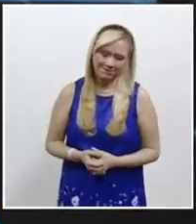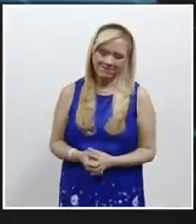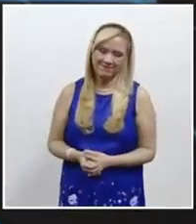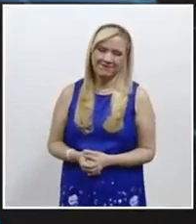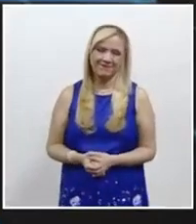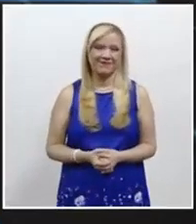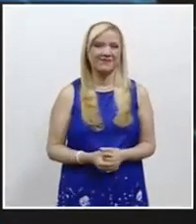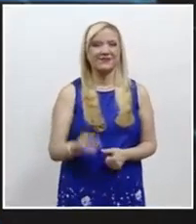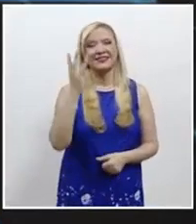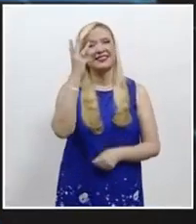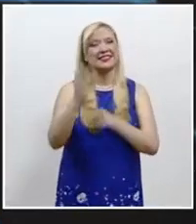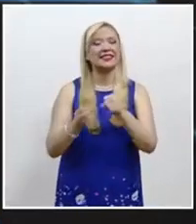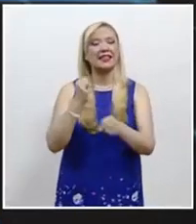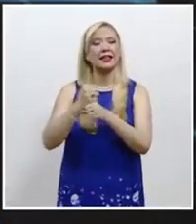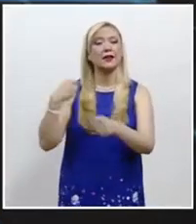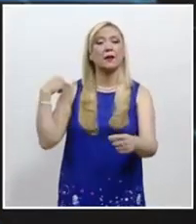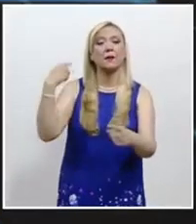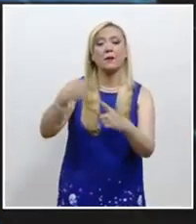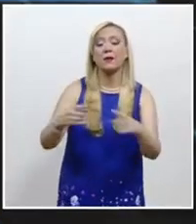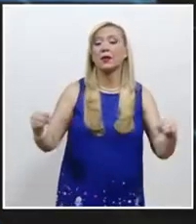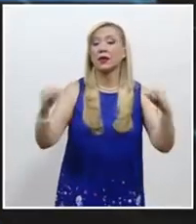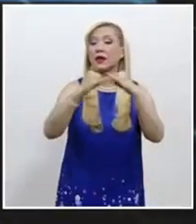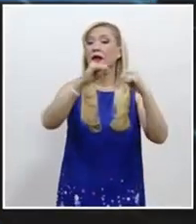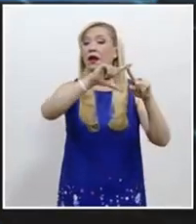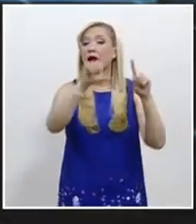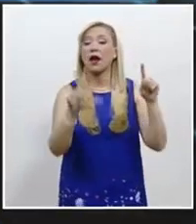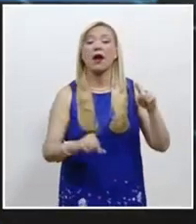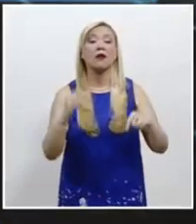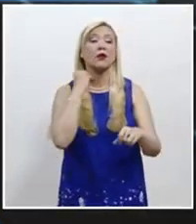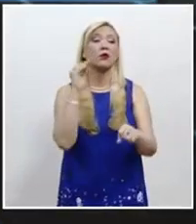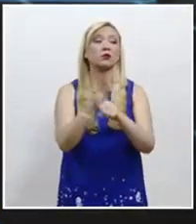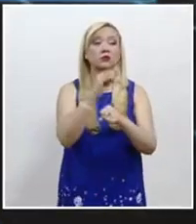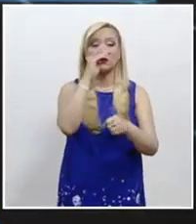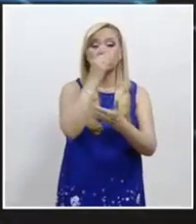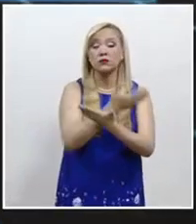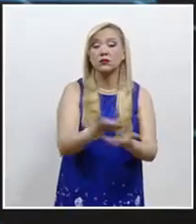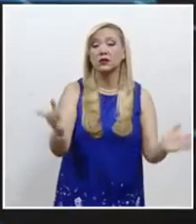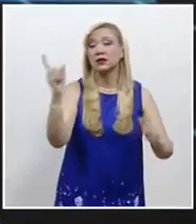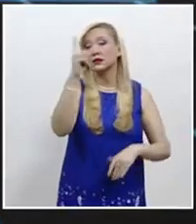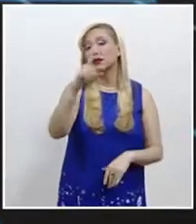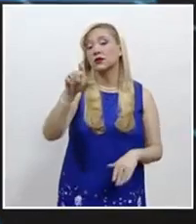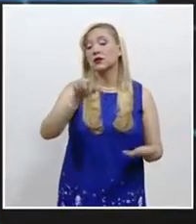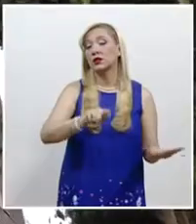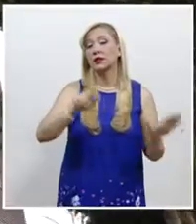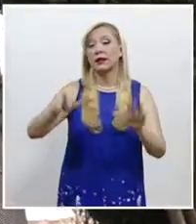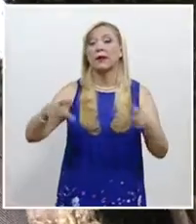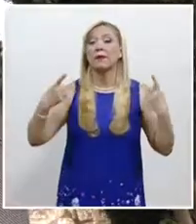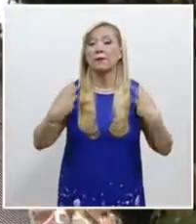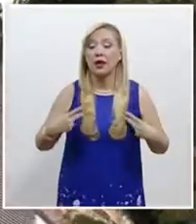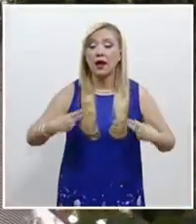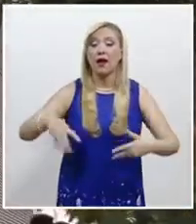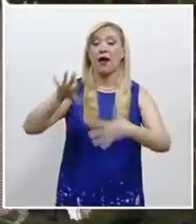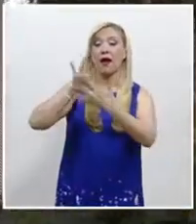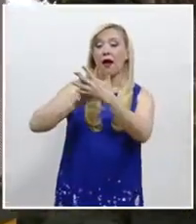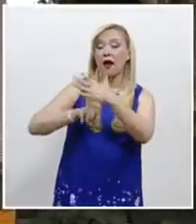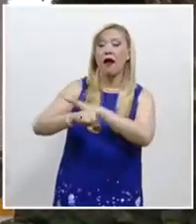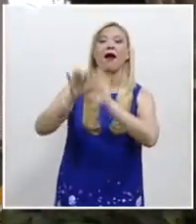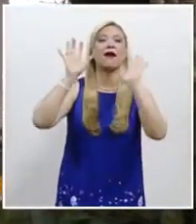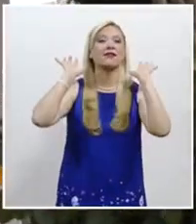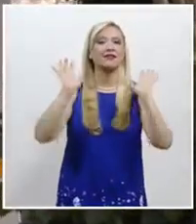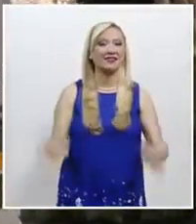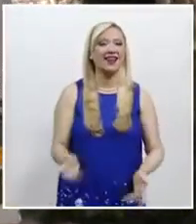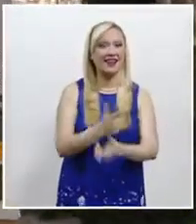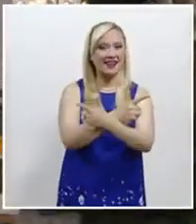los últimos 3 años, el Instituto Federal de Defensoría Pública logró que 177 personas en prisión obtuvieran